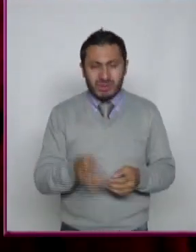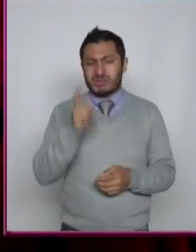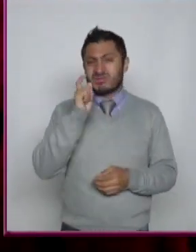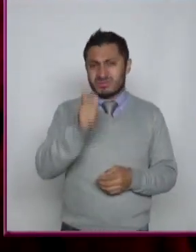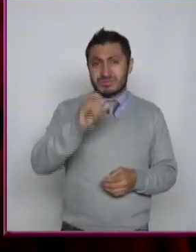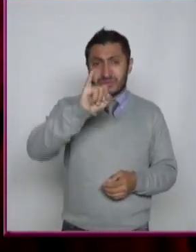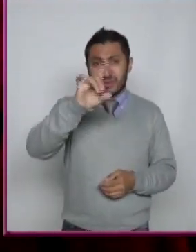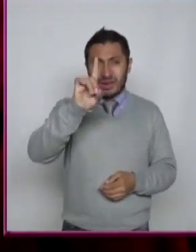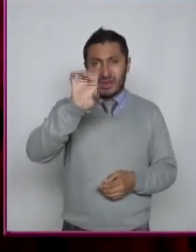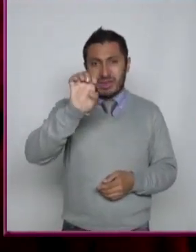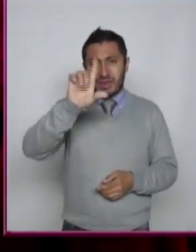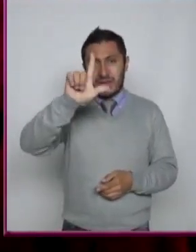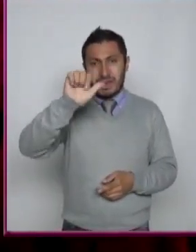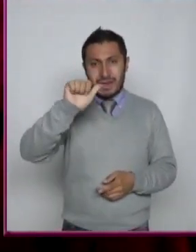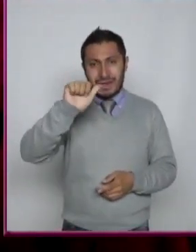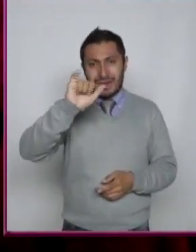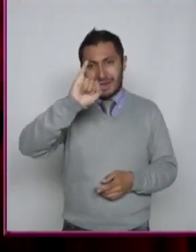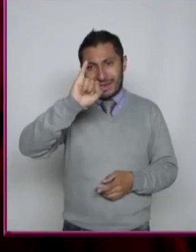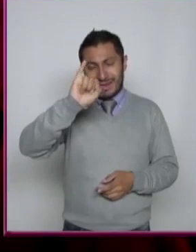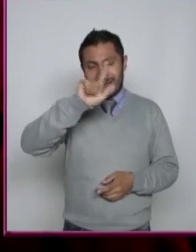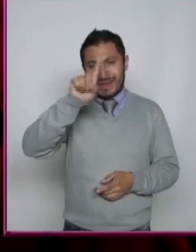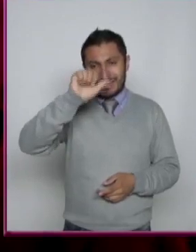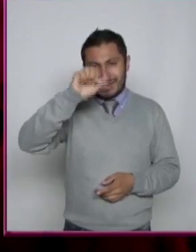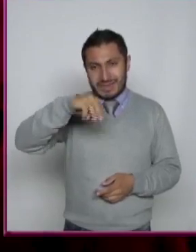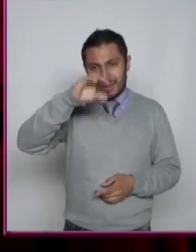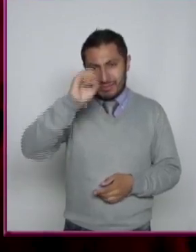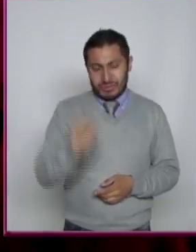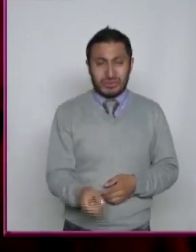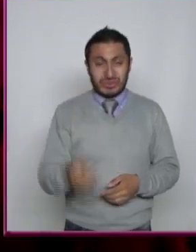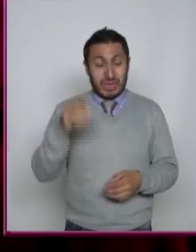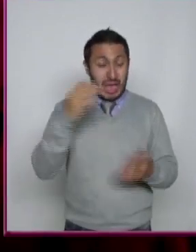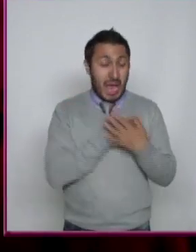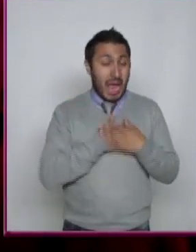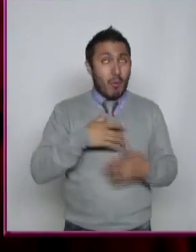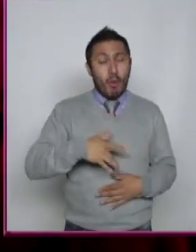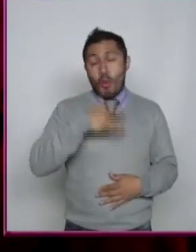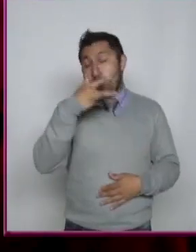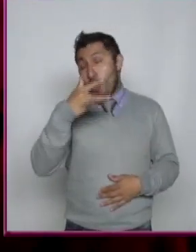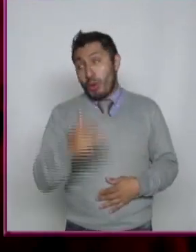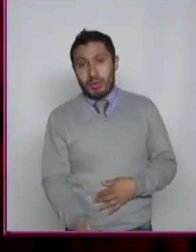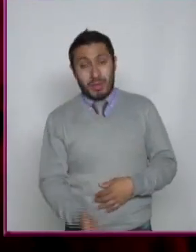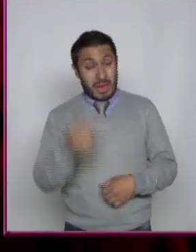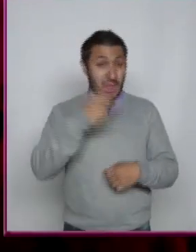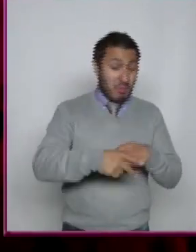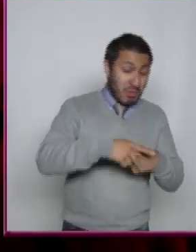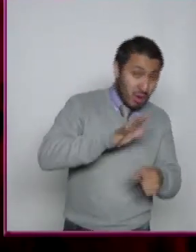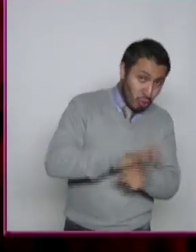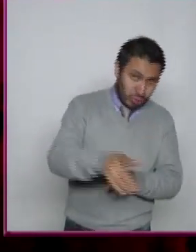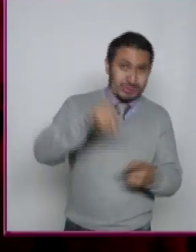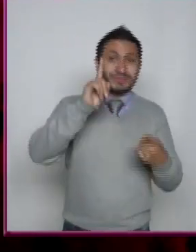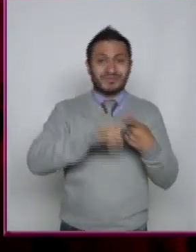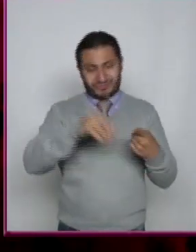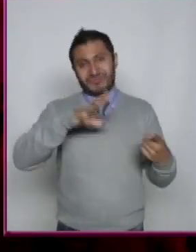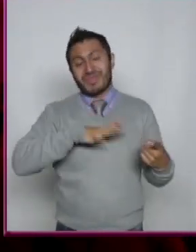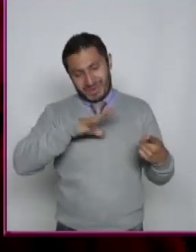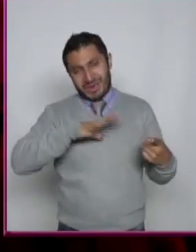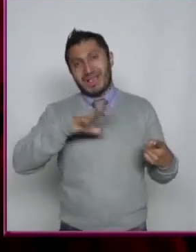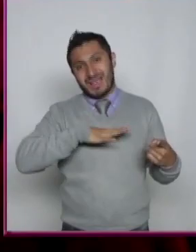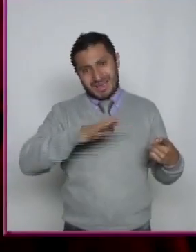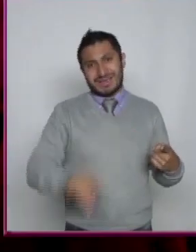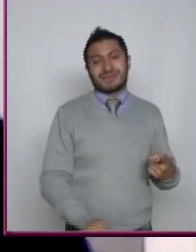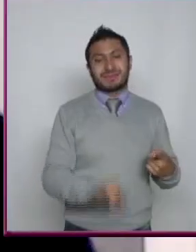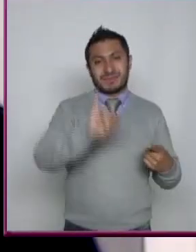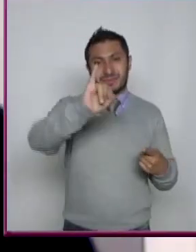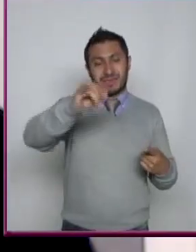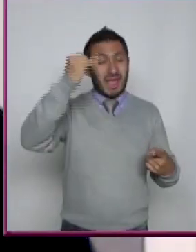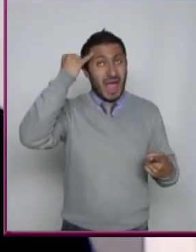el amor romántico o hay peligros o hay riesgos al idealizarlo? Es, uno, sí lo hacemos, sí idealizamos el